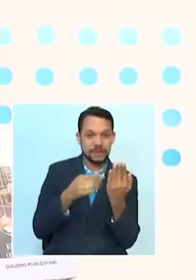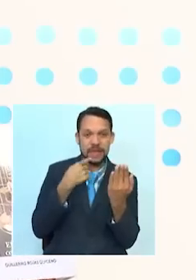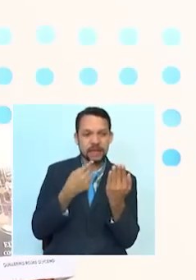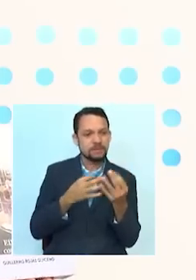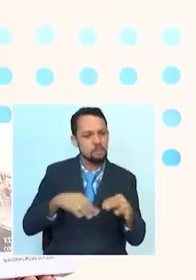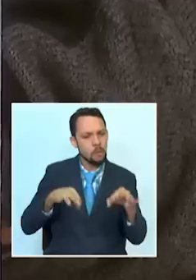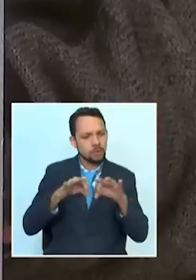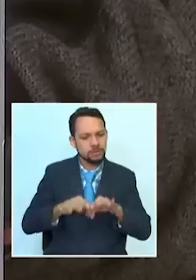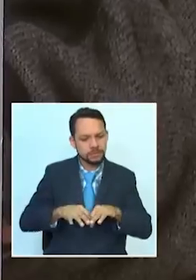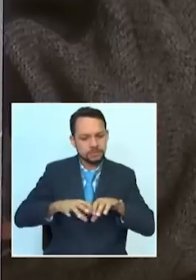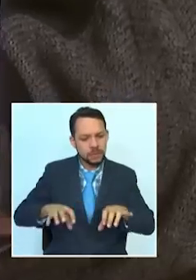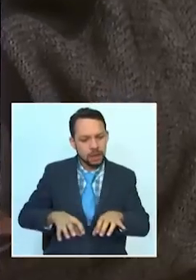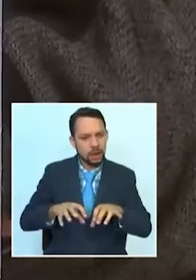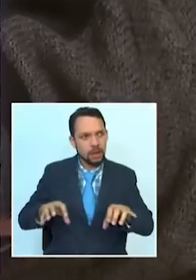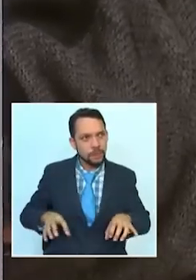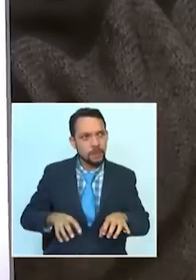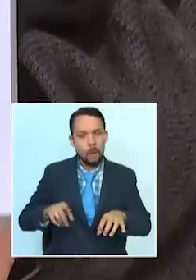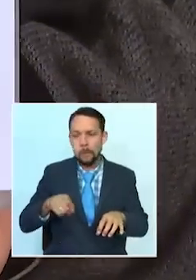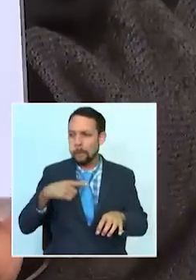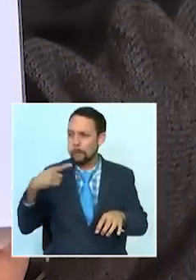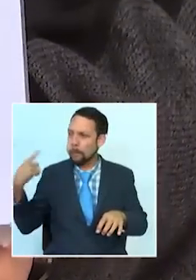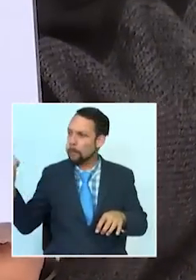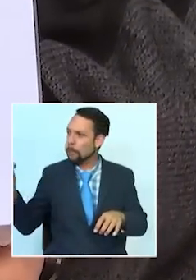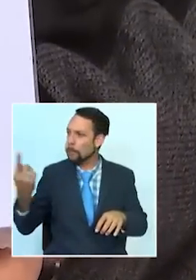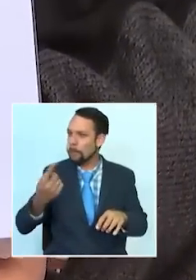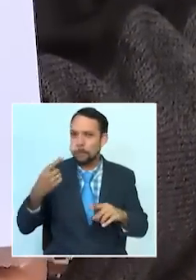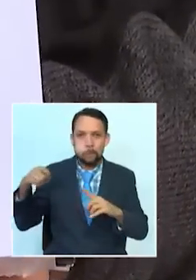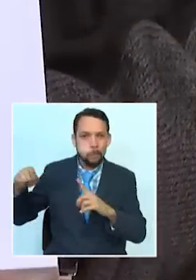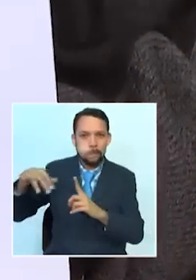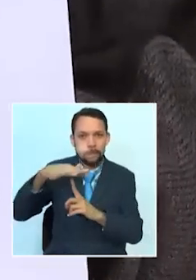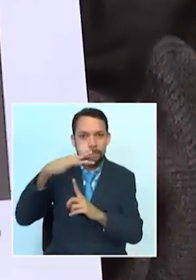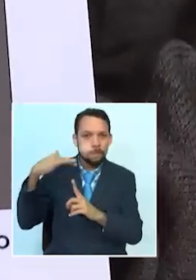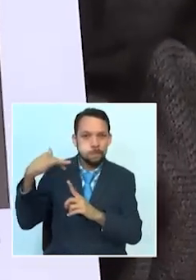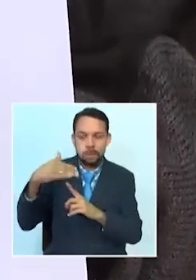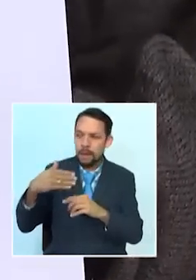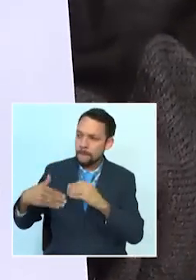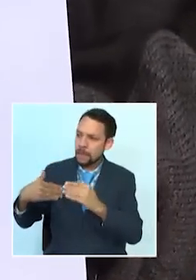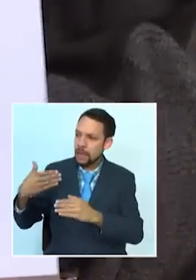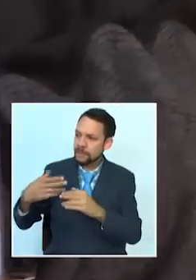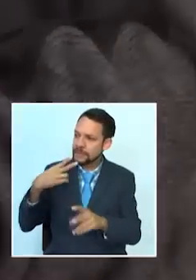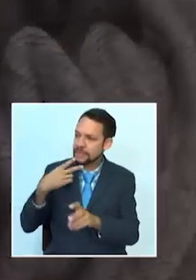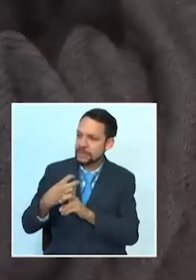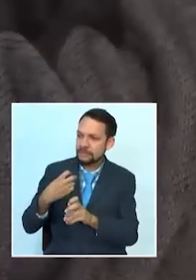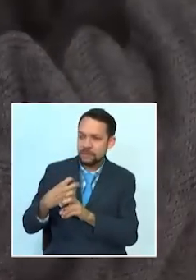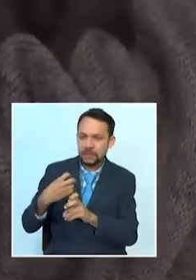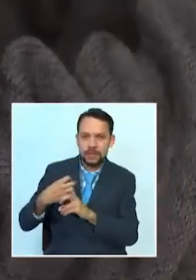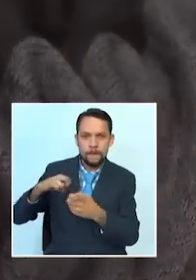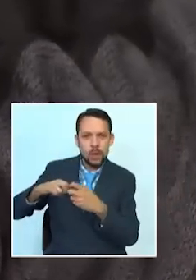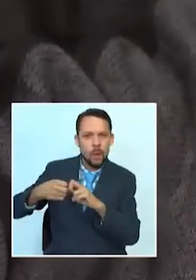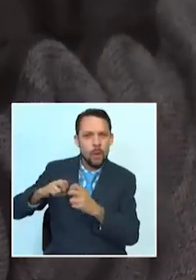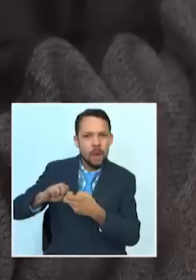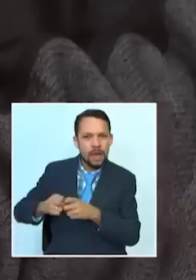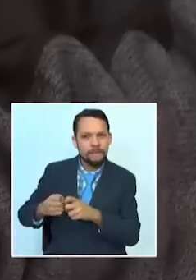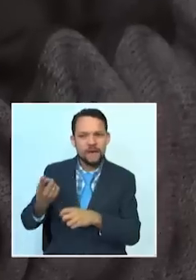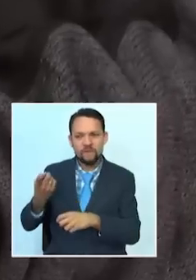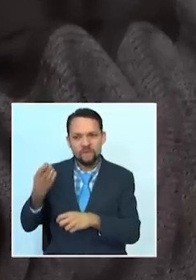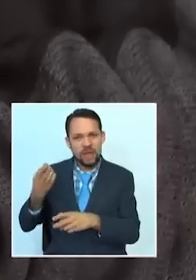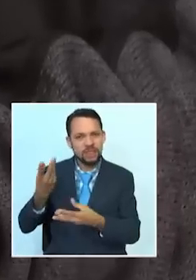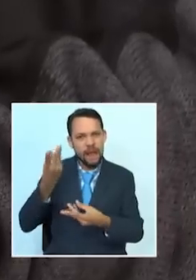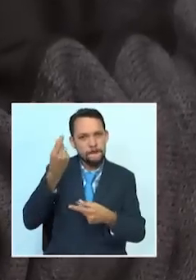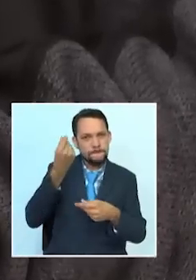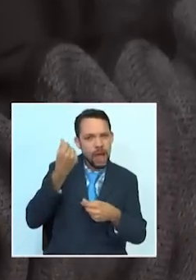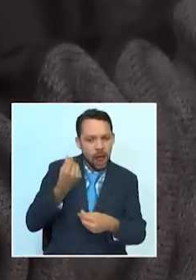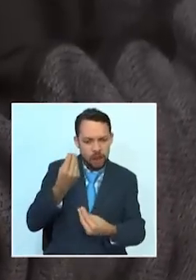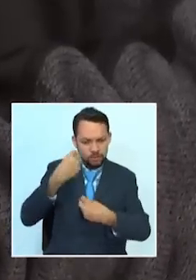vivencias actuales del mundo como está en estos momentos en un proceso muy complicado y muy difícil por la eh carencia de valores